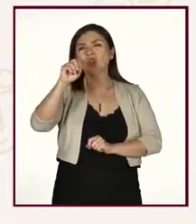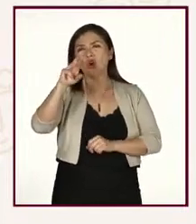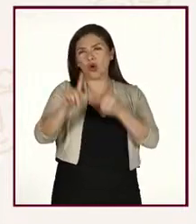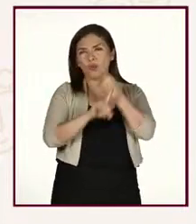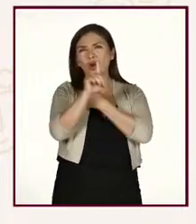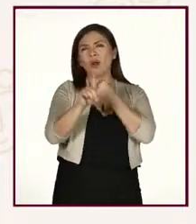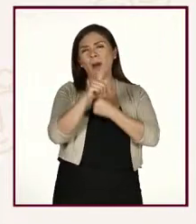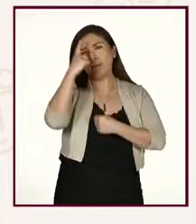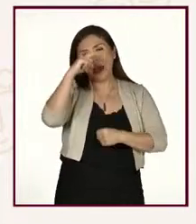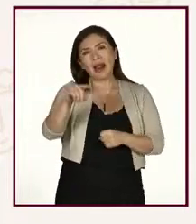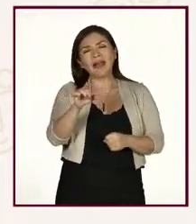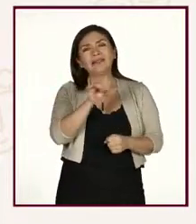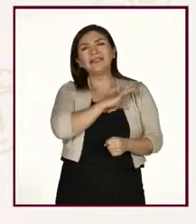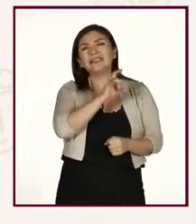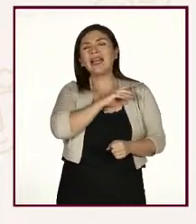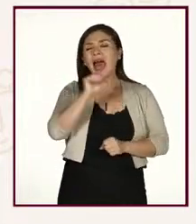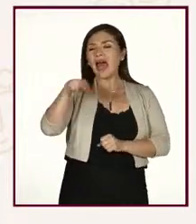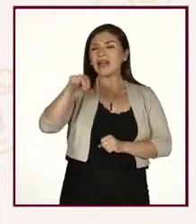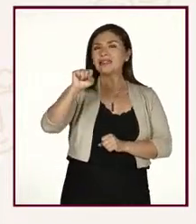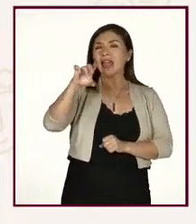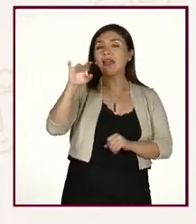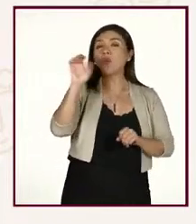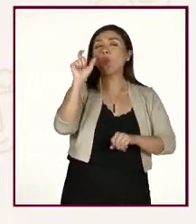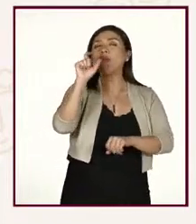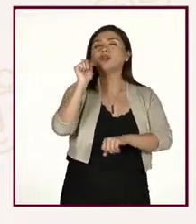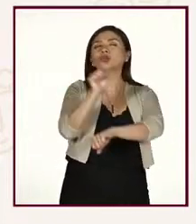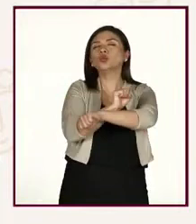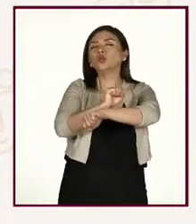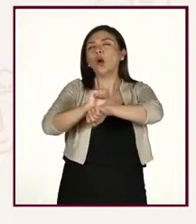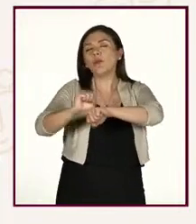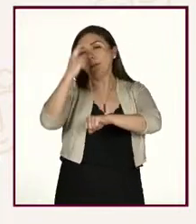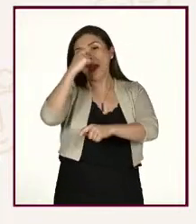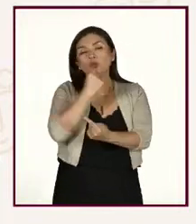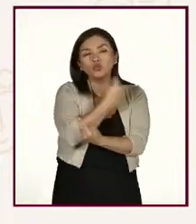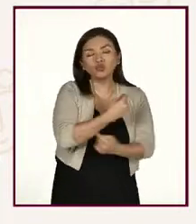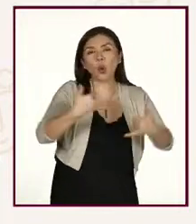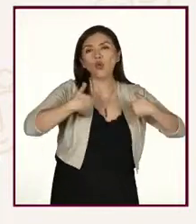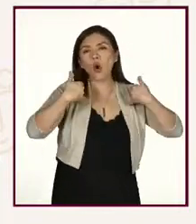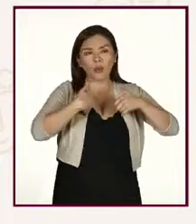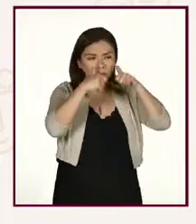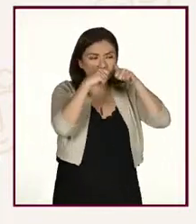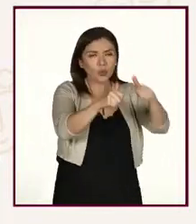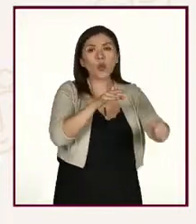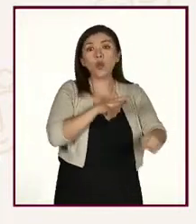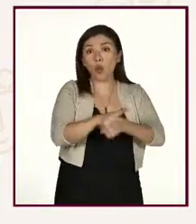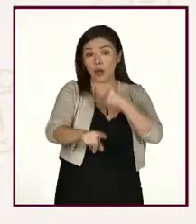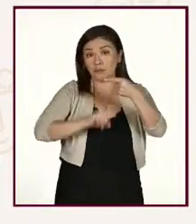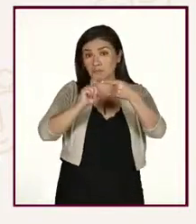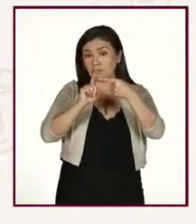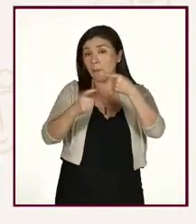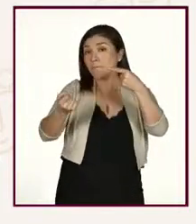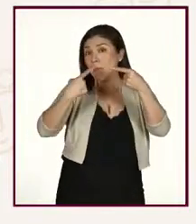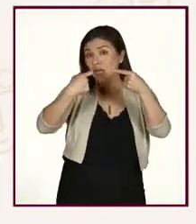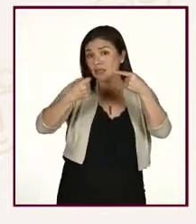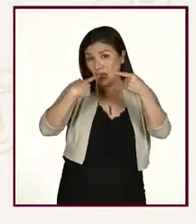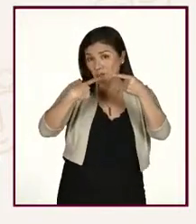leves en niñas, niños y adolescentes? Hay opciones: tratamiento